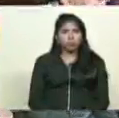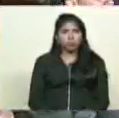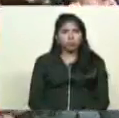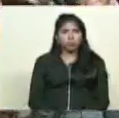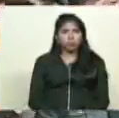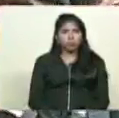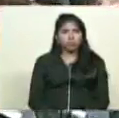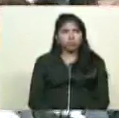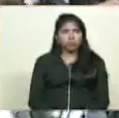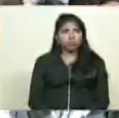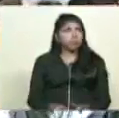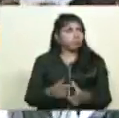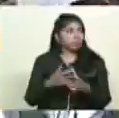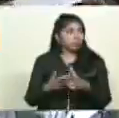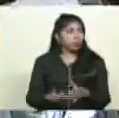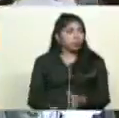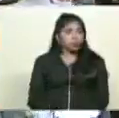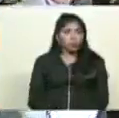Por eso,